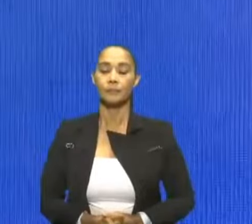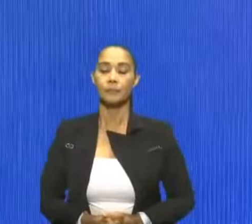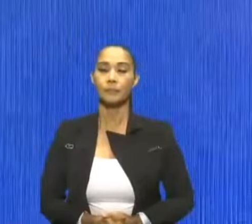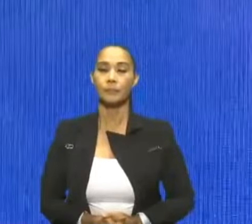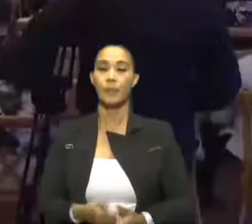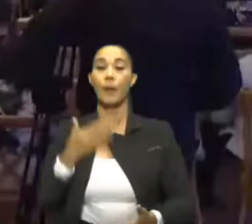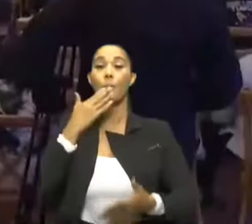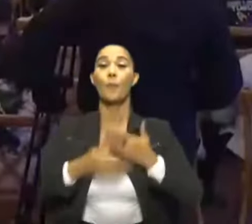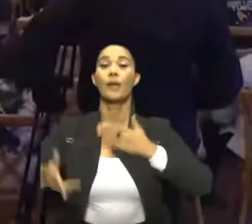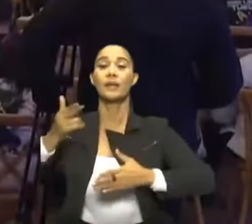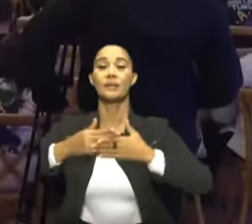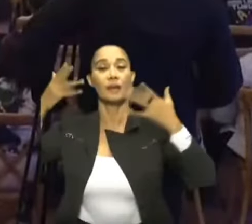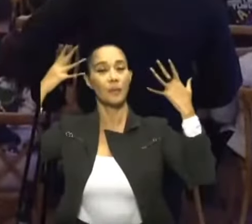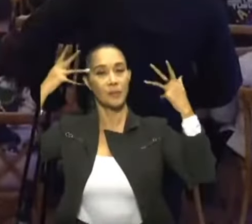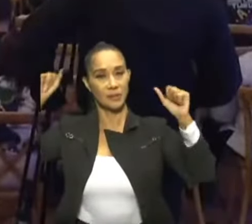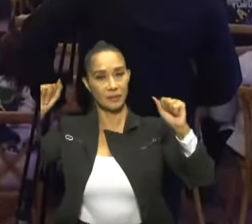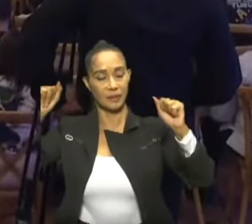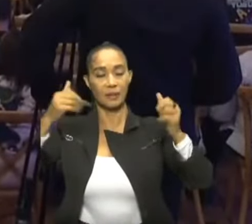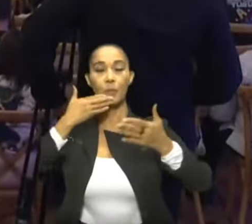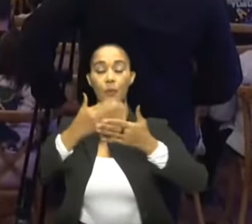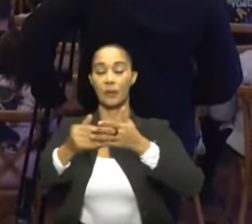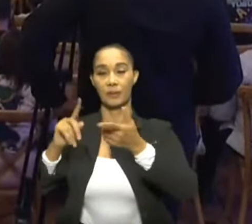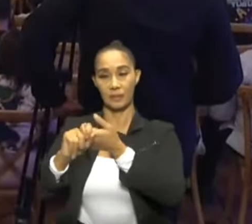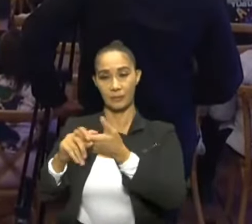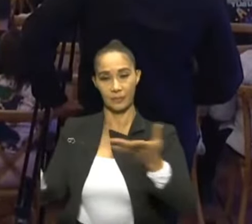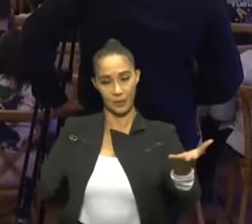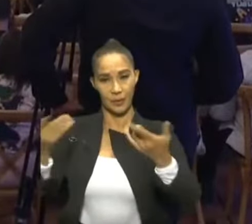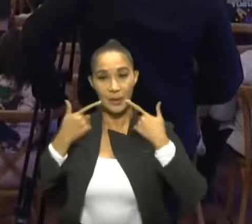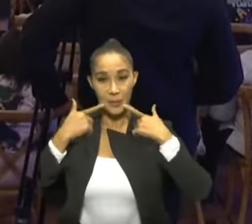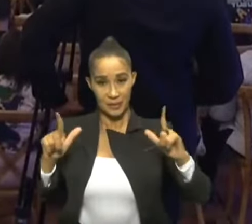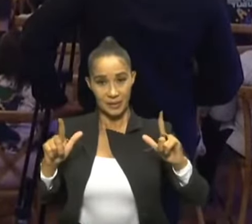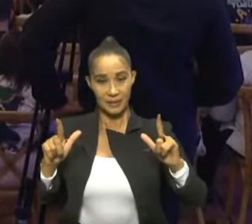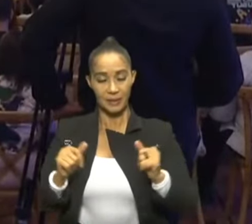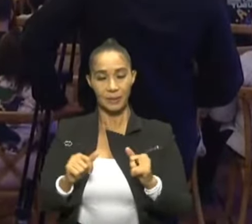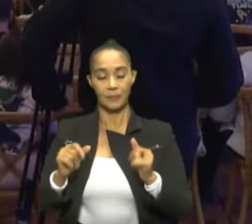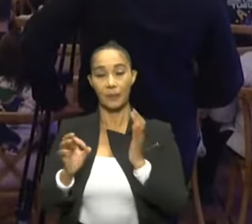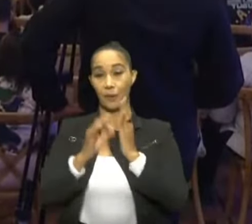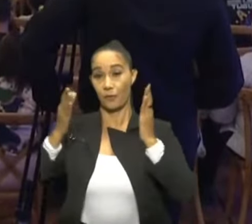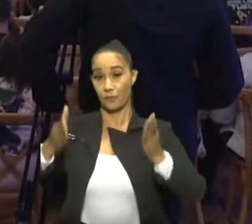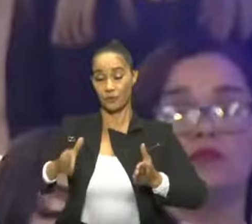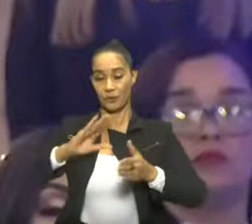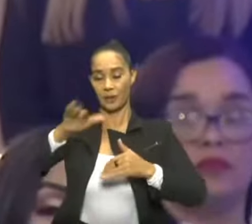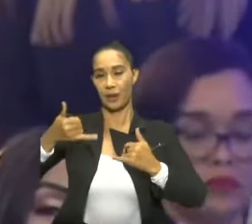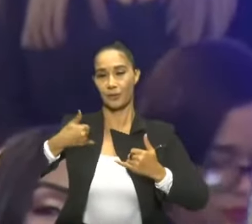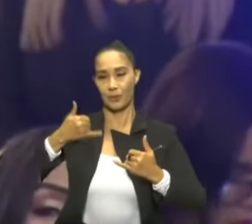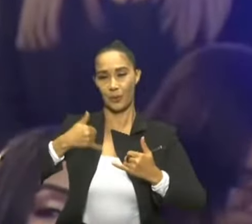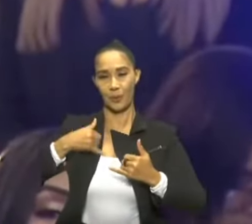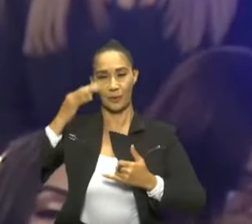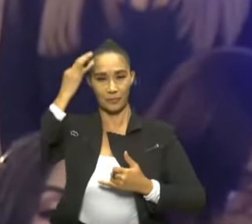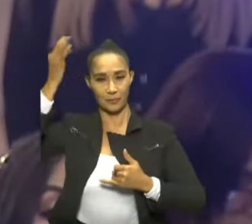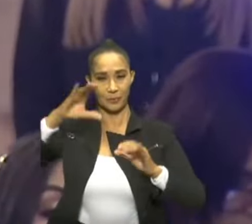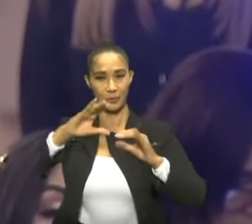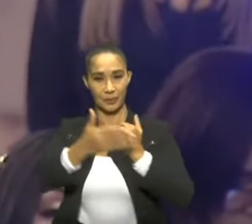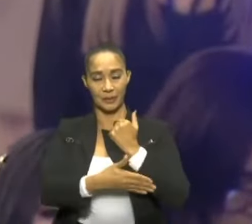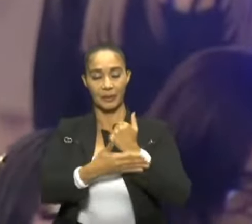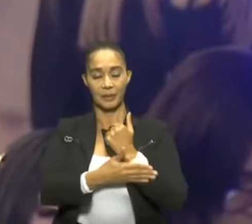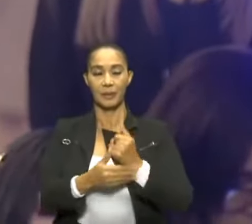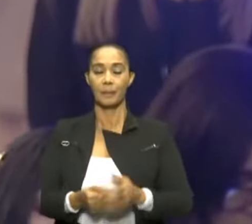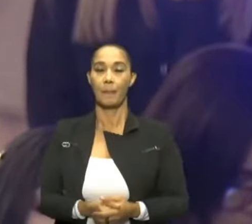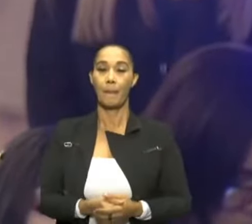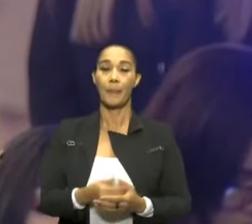Buenas tardes señor presidente Buenas tardes compañeros de la prensa funcionarios y a los jóvenes el futuro del país